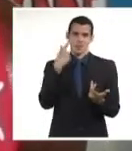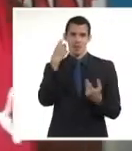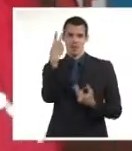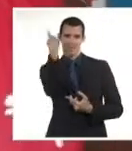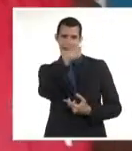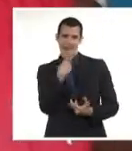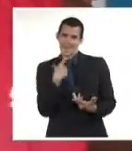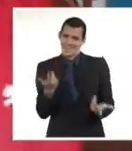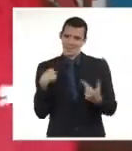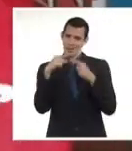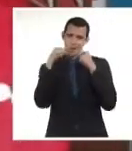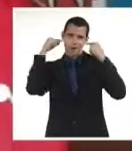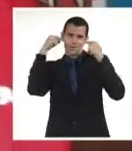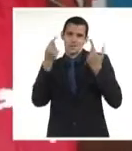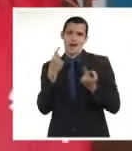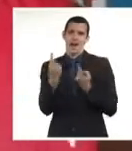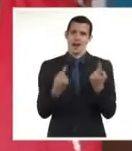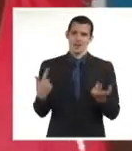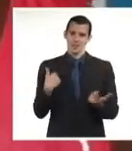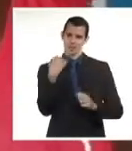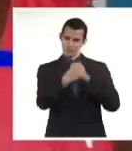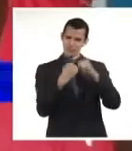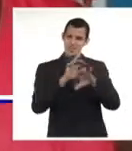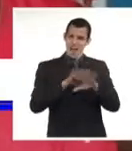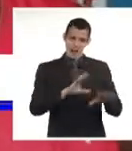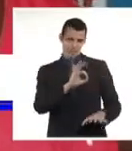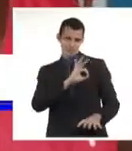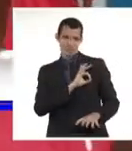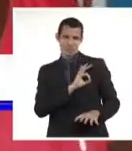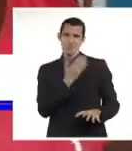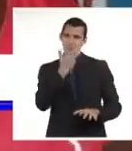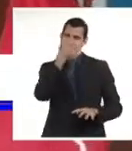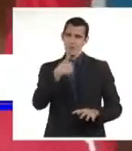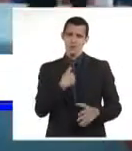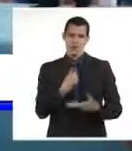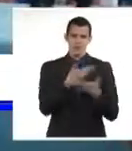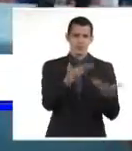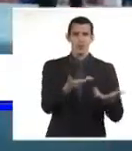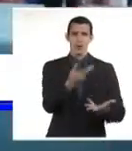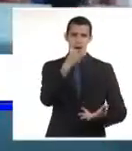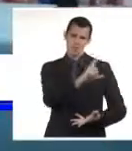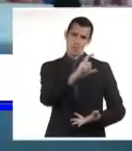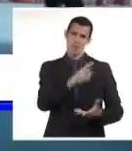estar aquí altamira me da para mitad y tanto para preparar el suelo